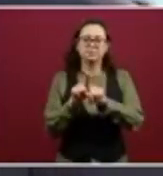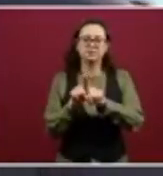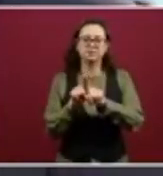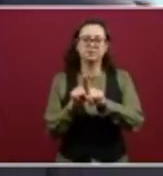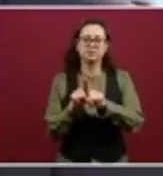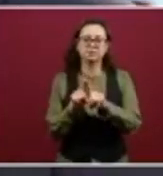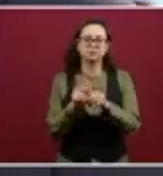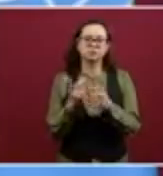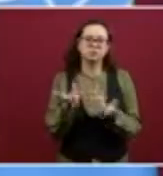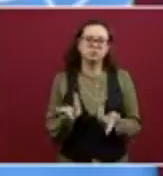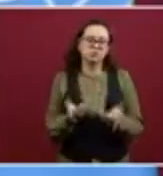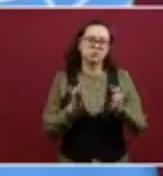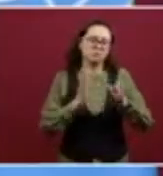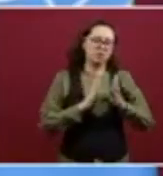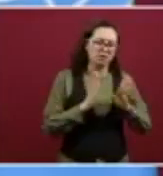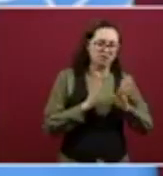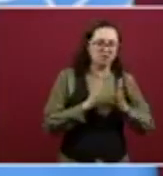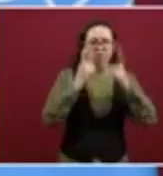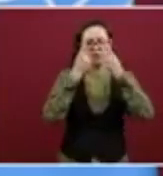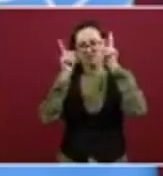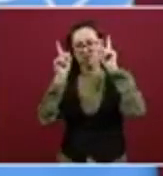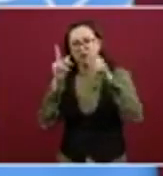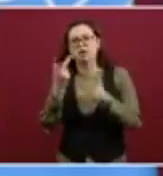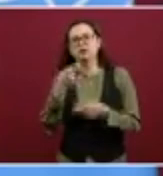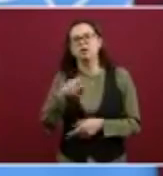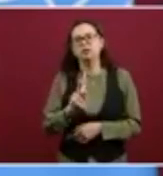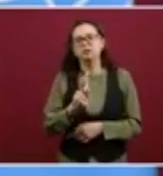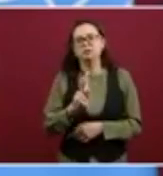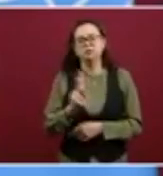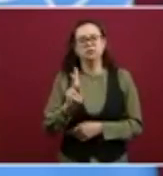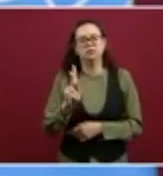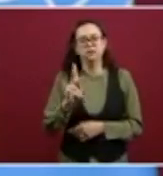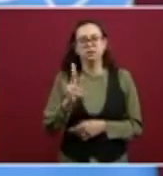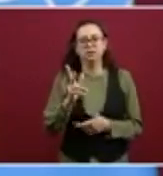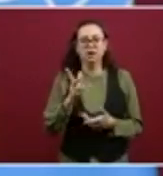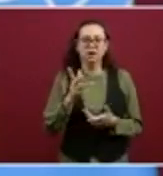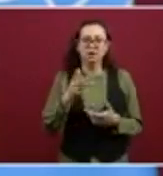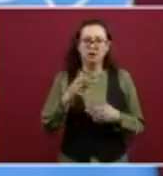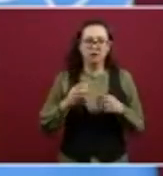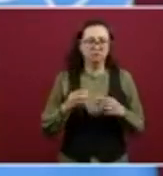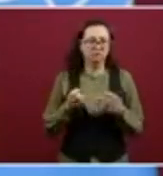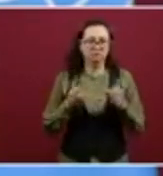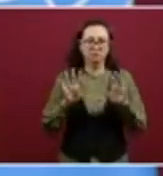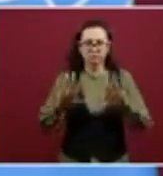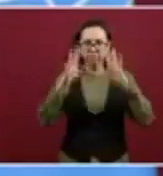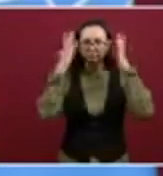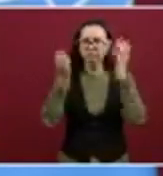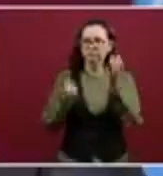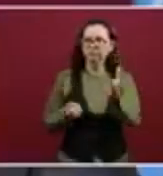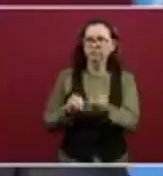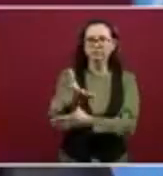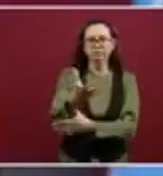del ejército, de la marina, pero se están formando, porque